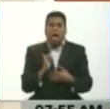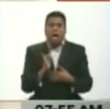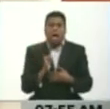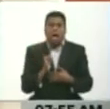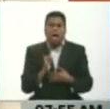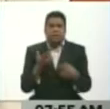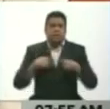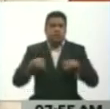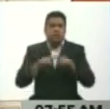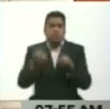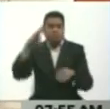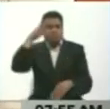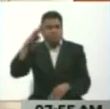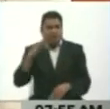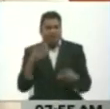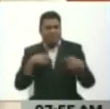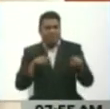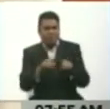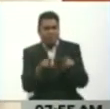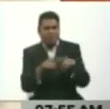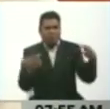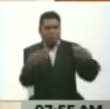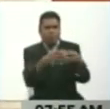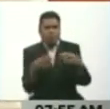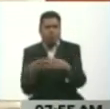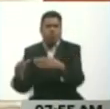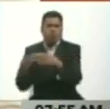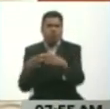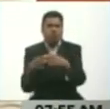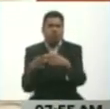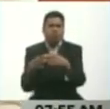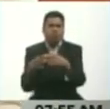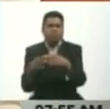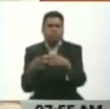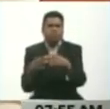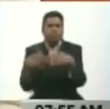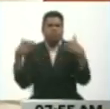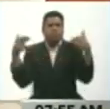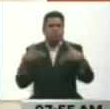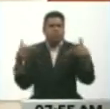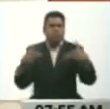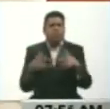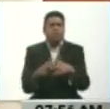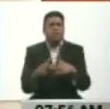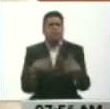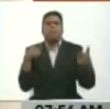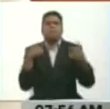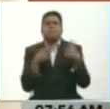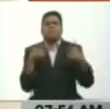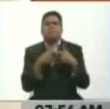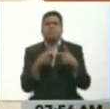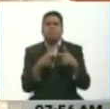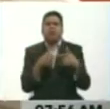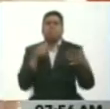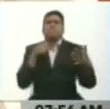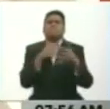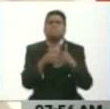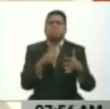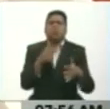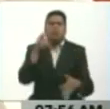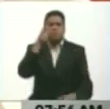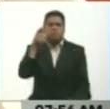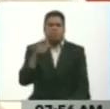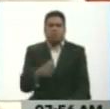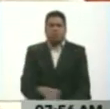aquí con esas bandas son ejércitos irregulares para atacar a la población. Y el propósito es que cuando se ataque a la población, eso ya